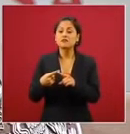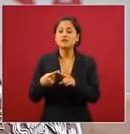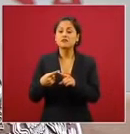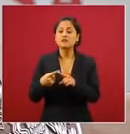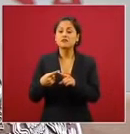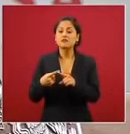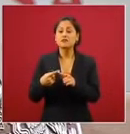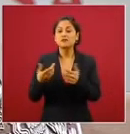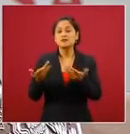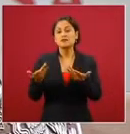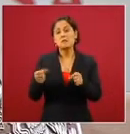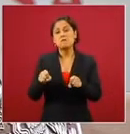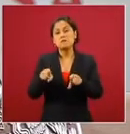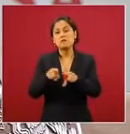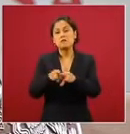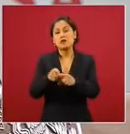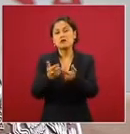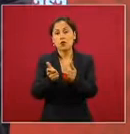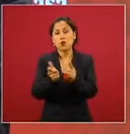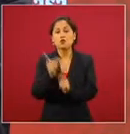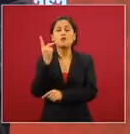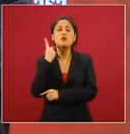Pues el partido